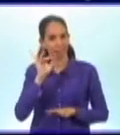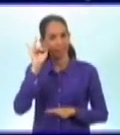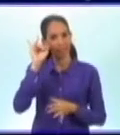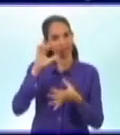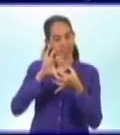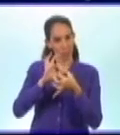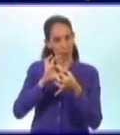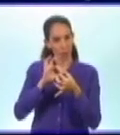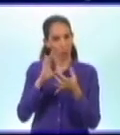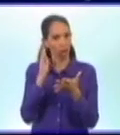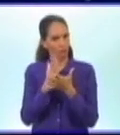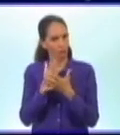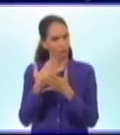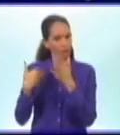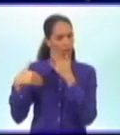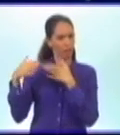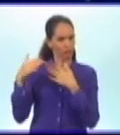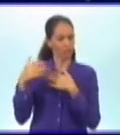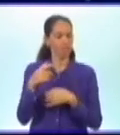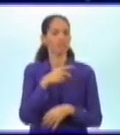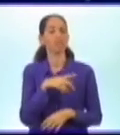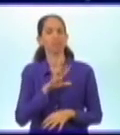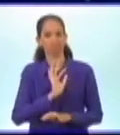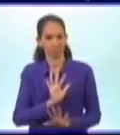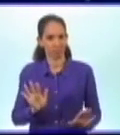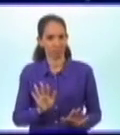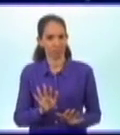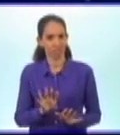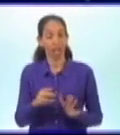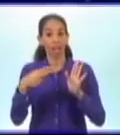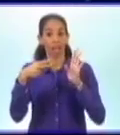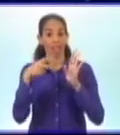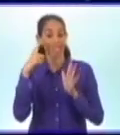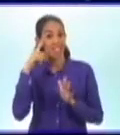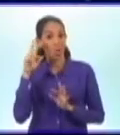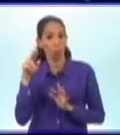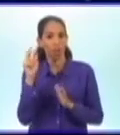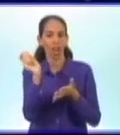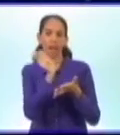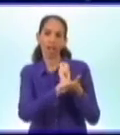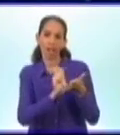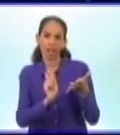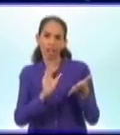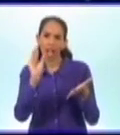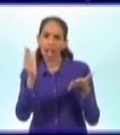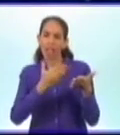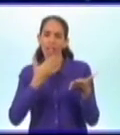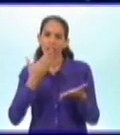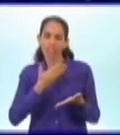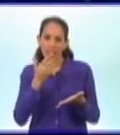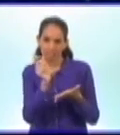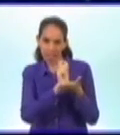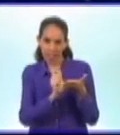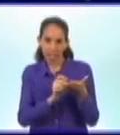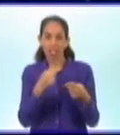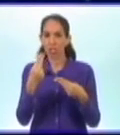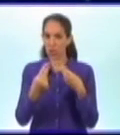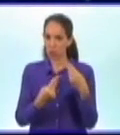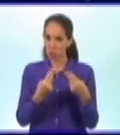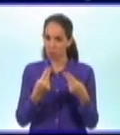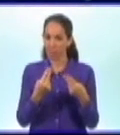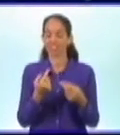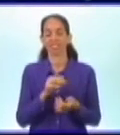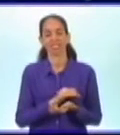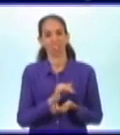emplean después del saludo en la carta. Los dos puntos tienen varios usos. Aquí están apreciando su uso